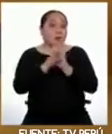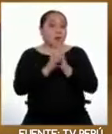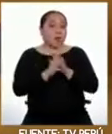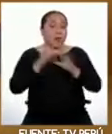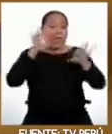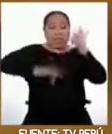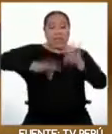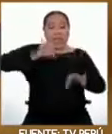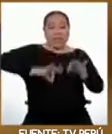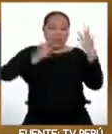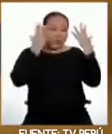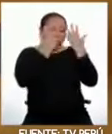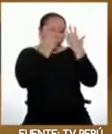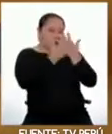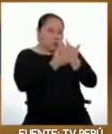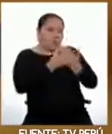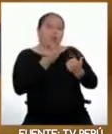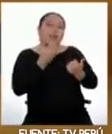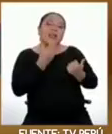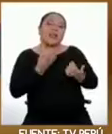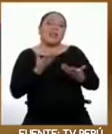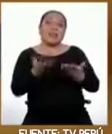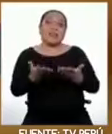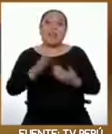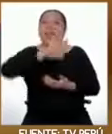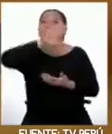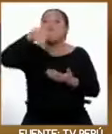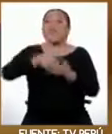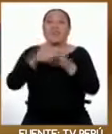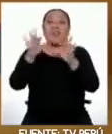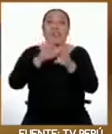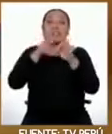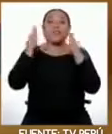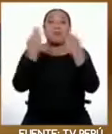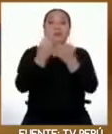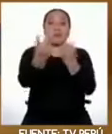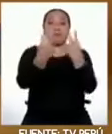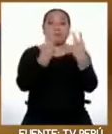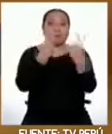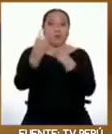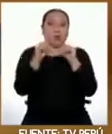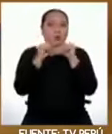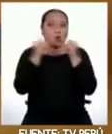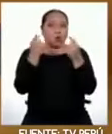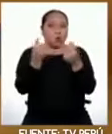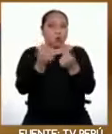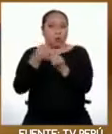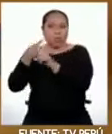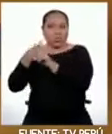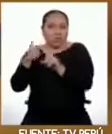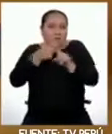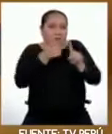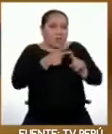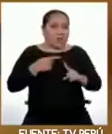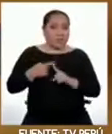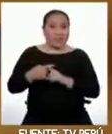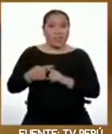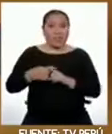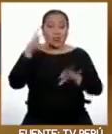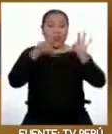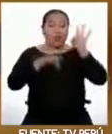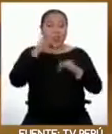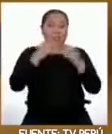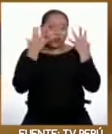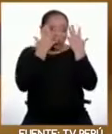teatro de sombras estará dirigido a todas las familias que nos ven. Un grupo muy grande y diverso. Y como es un teatro